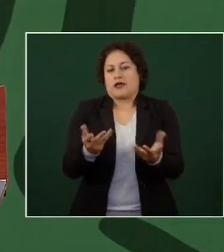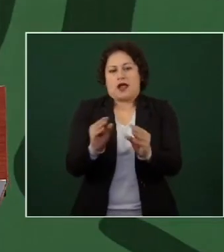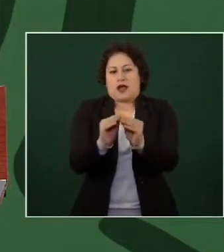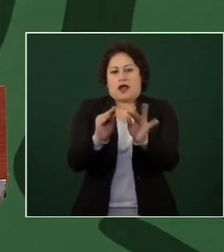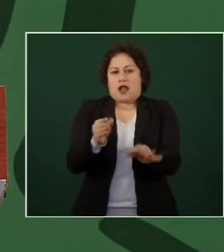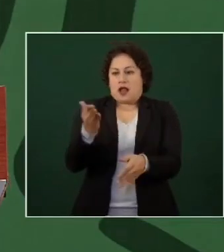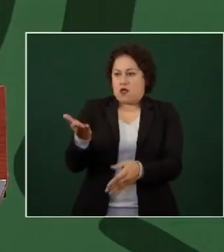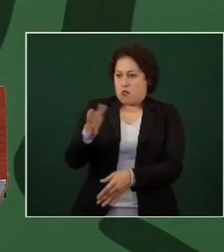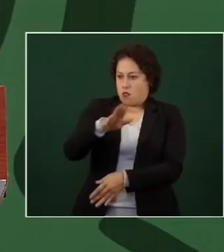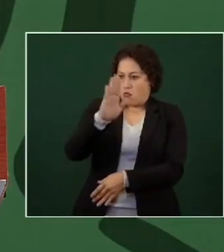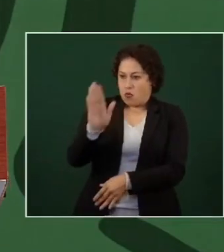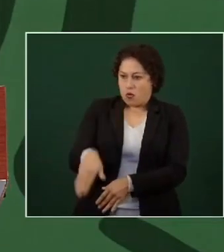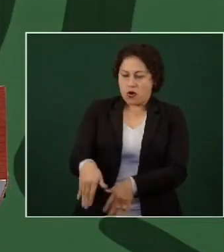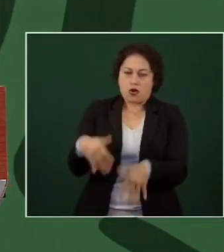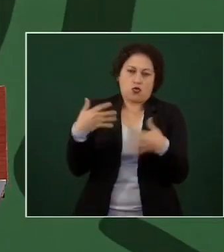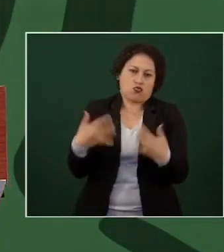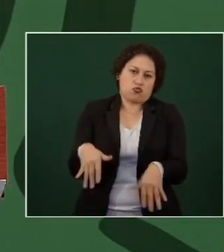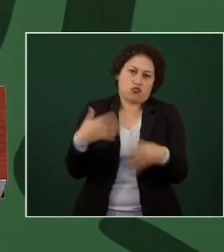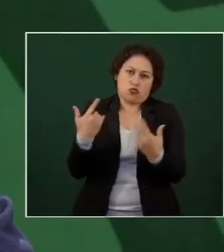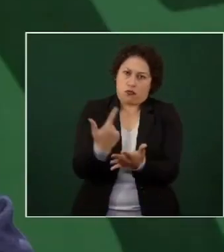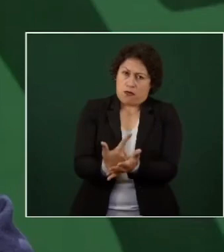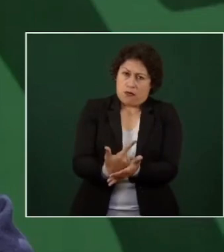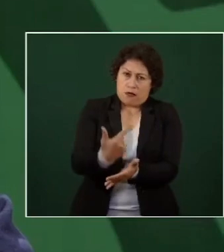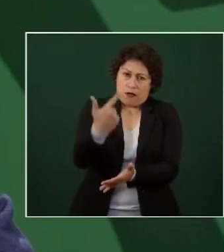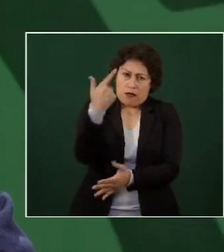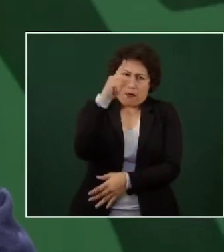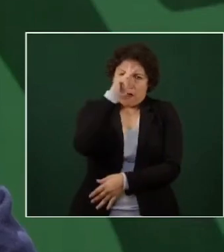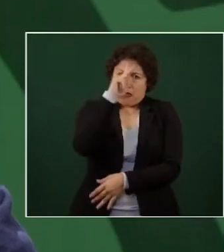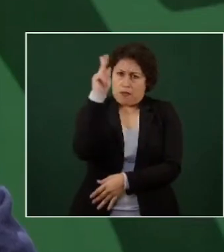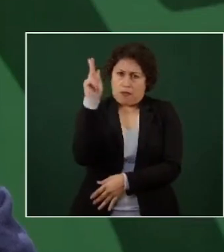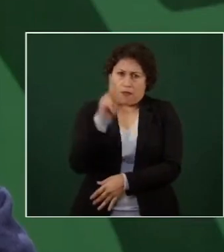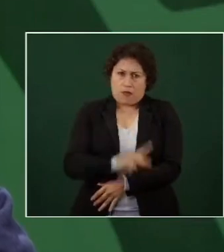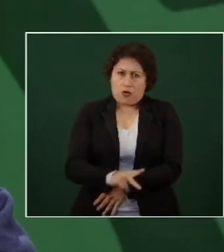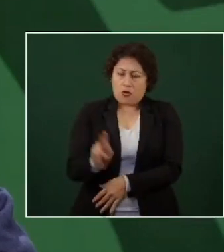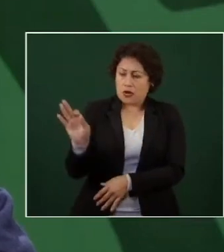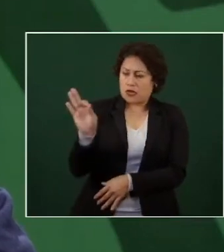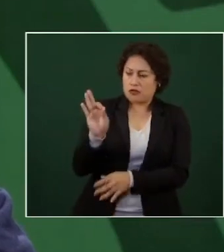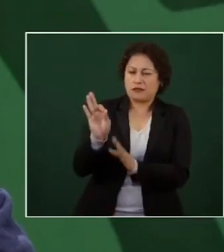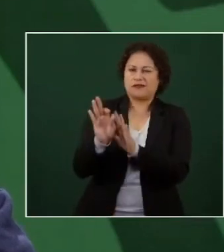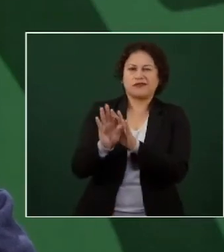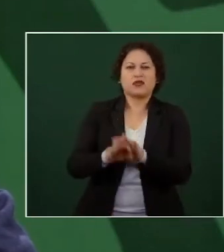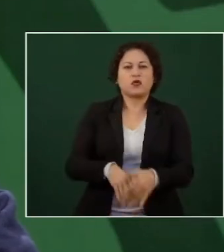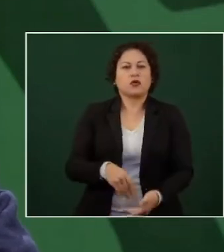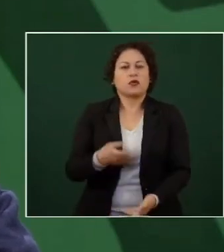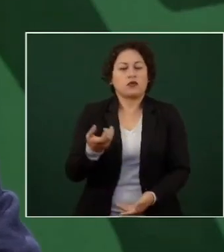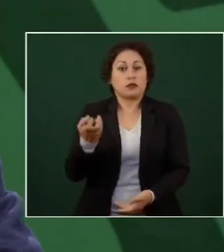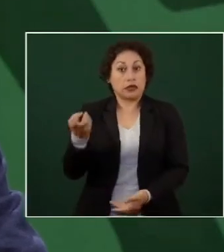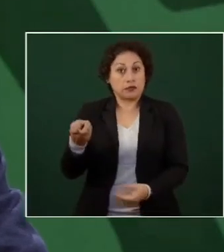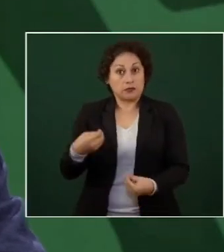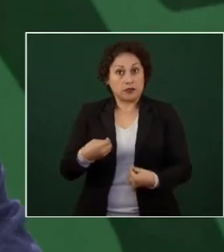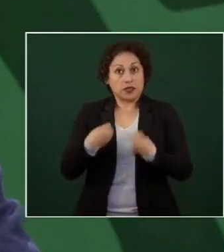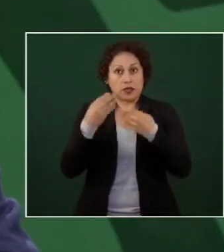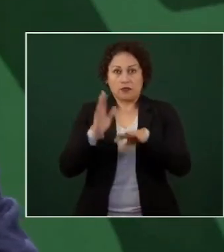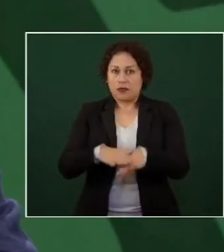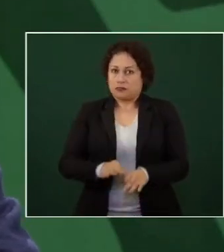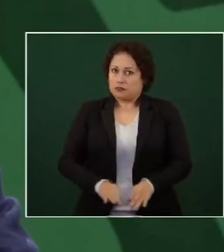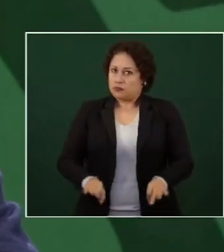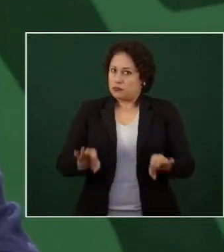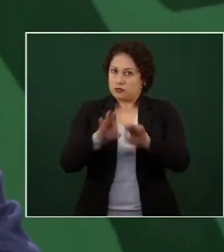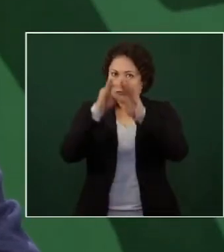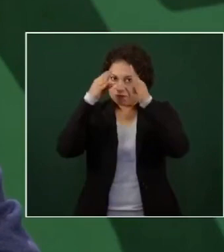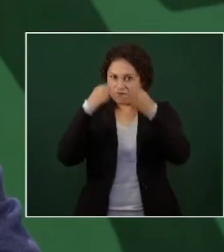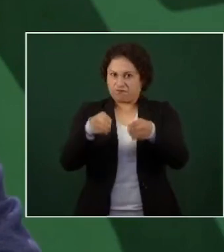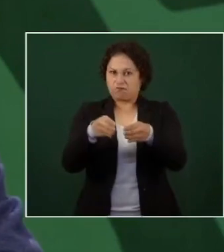humana, que quizá, eso es lo más importante, pero también tiene